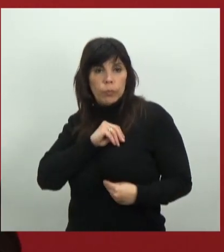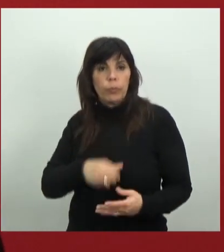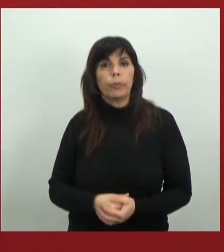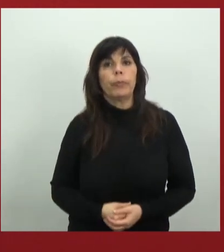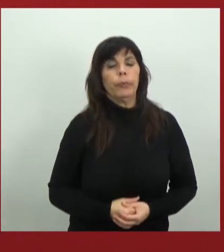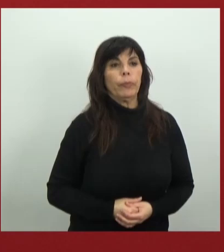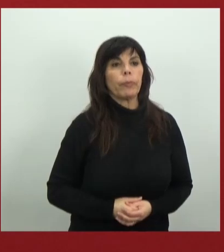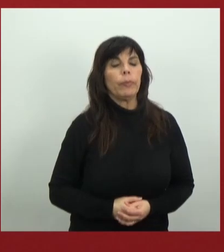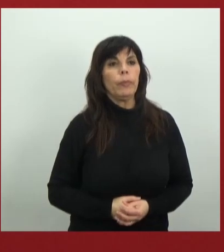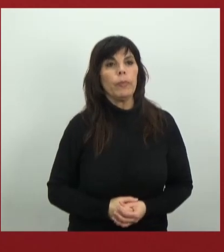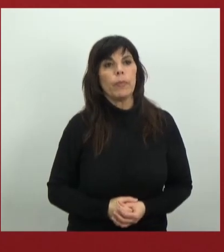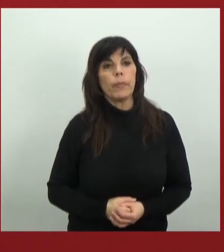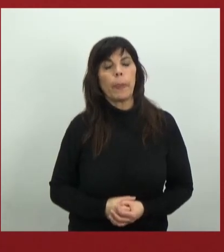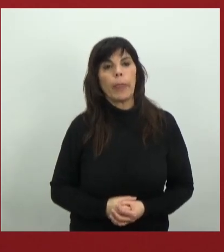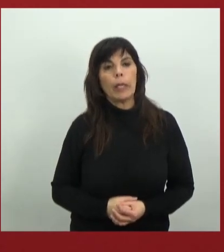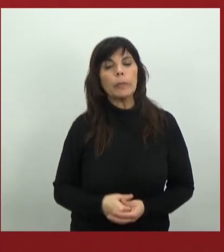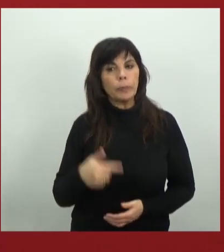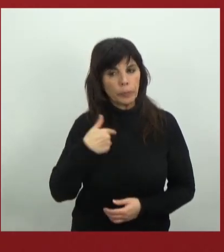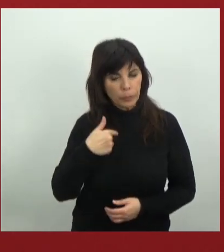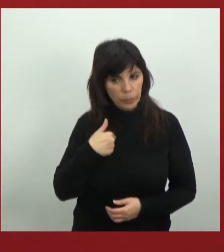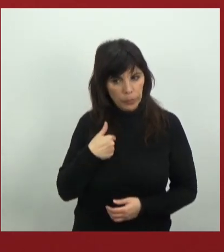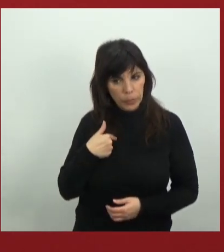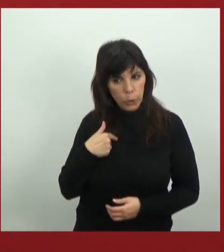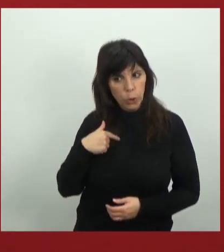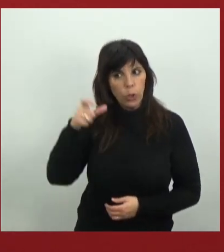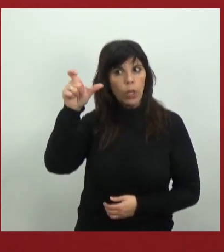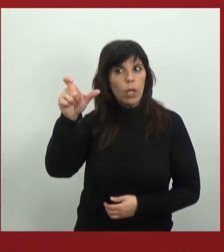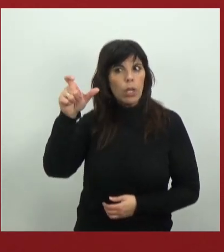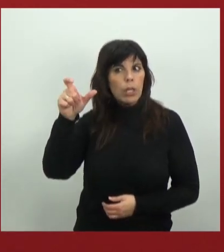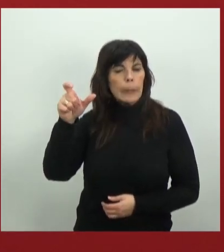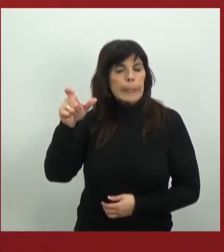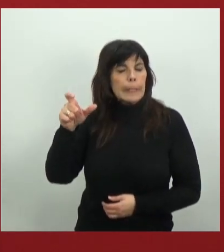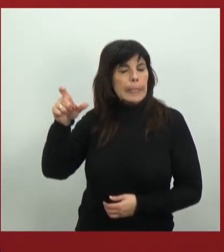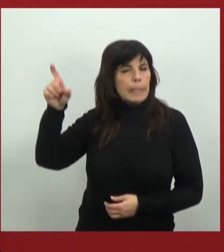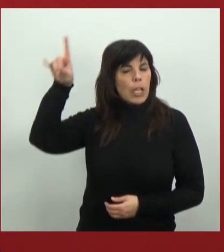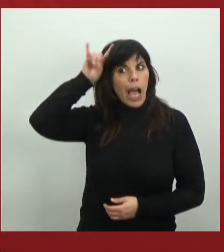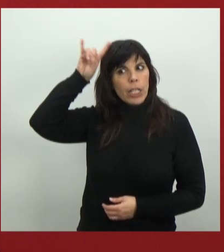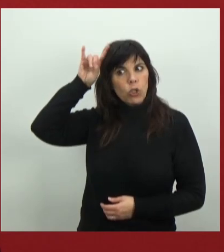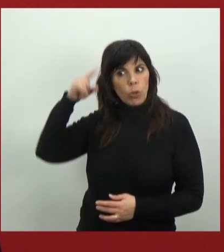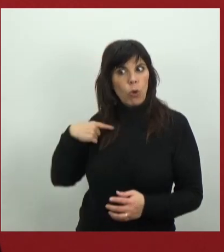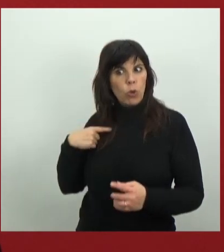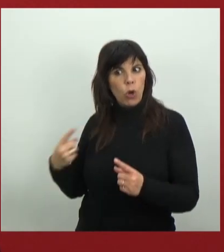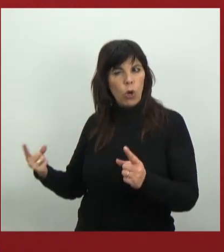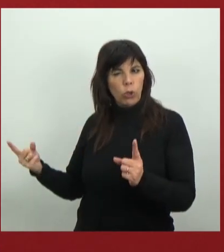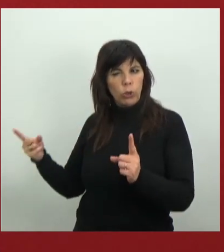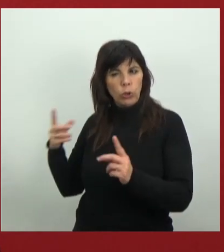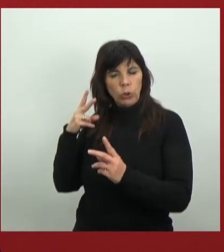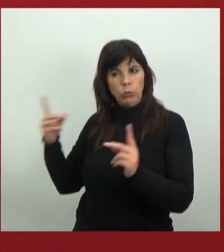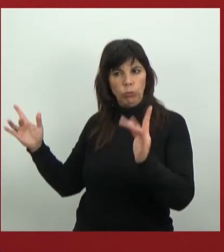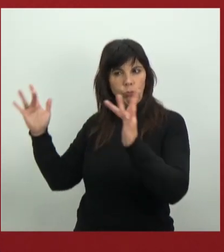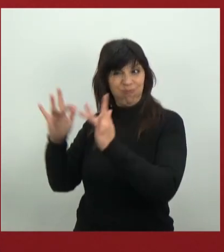Cuando yo he tenido esos encuentros con esa clase de demonios, tienes que imaginártelo como en el